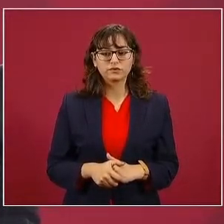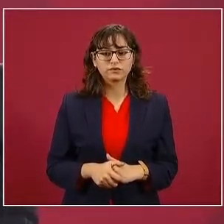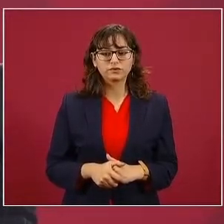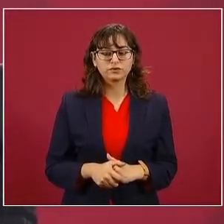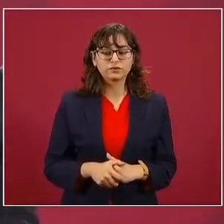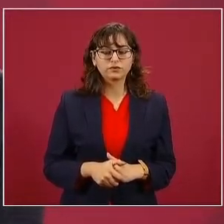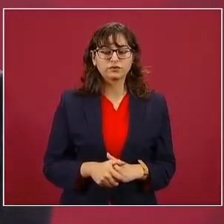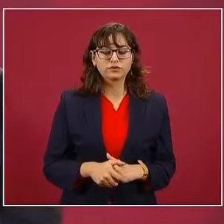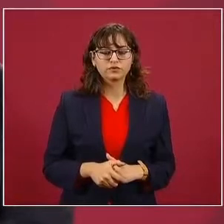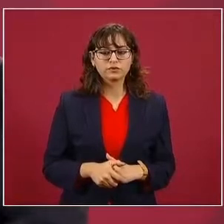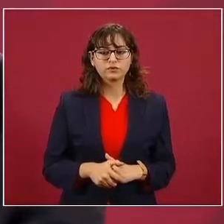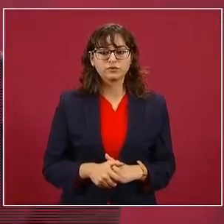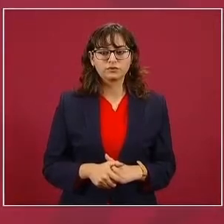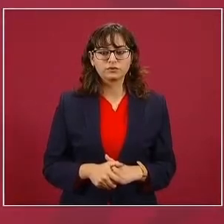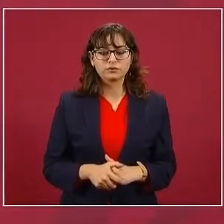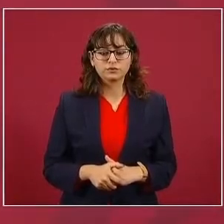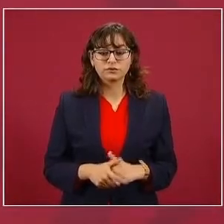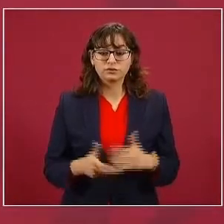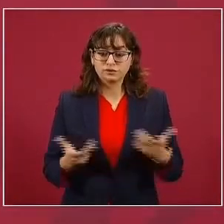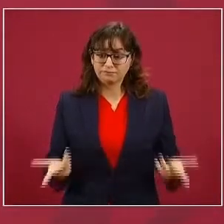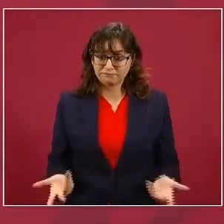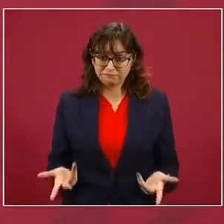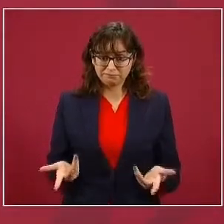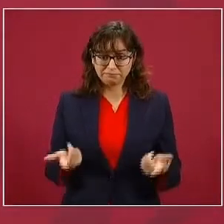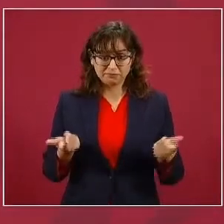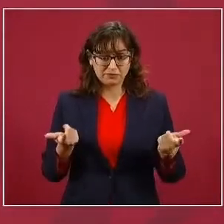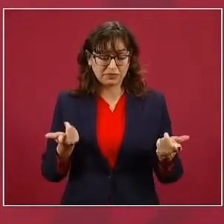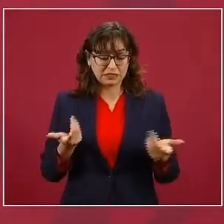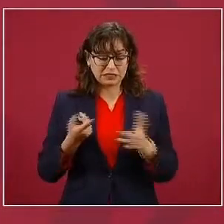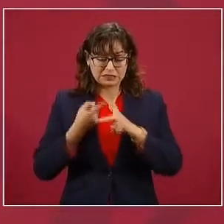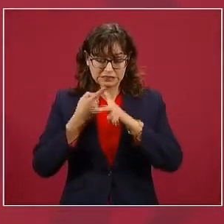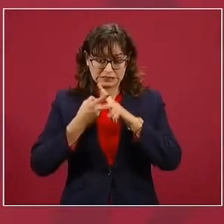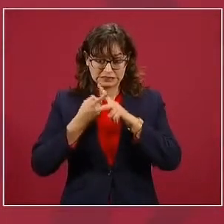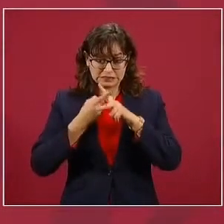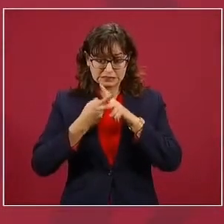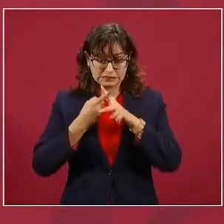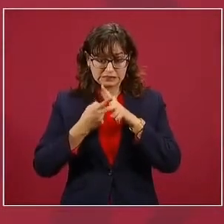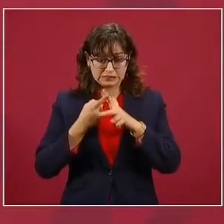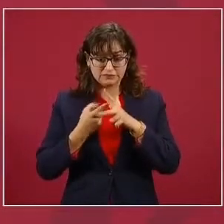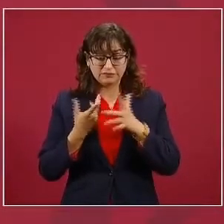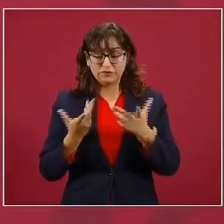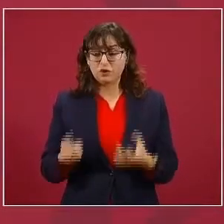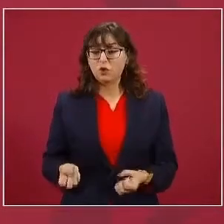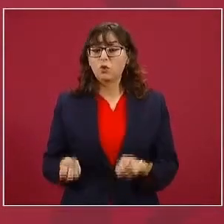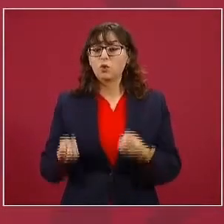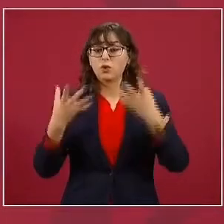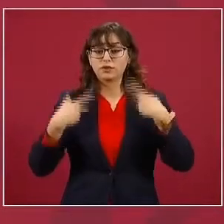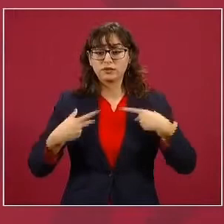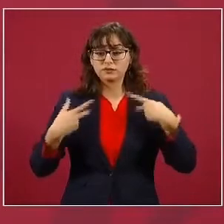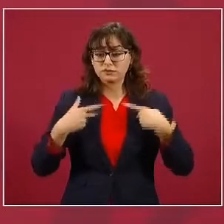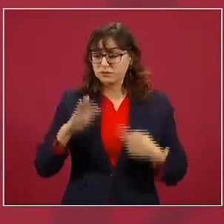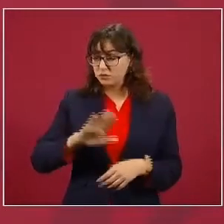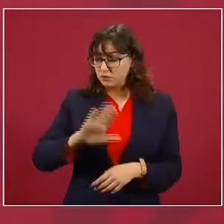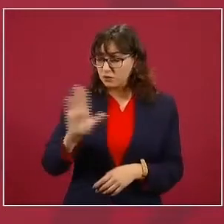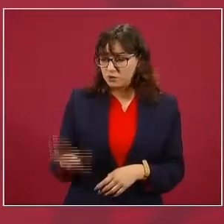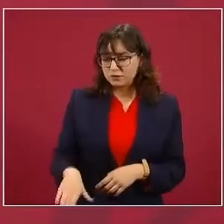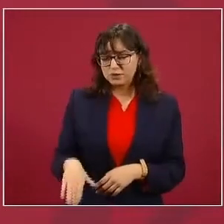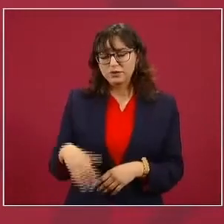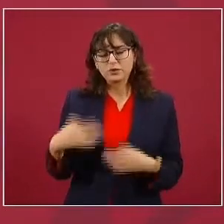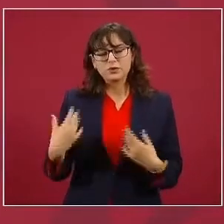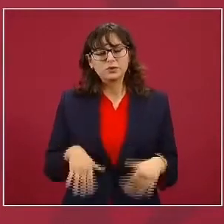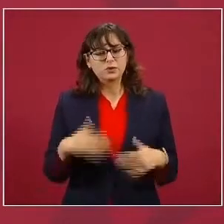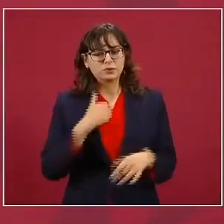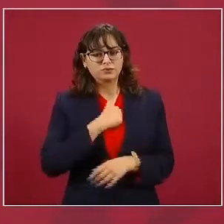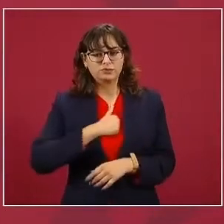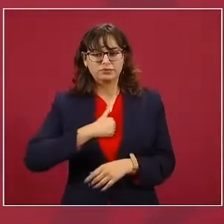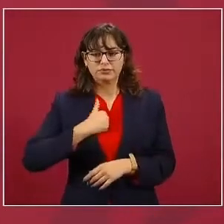de medir, aunque es lo más dramático, es el número de fallecidos de